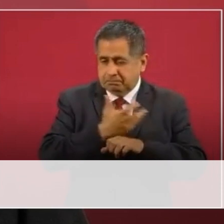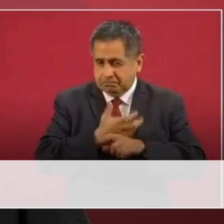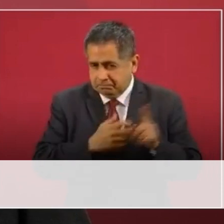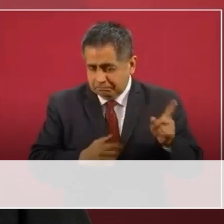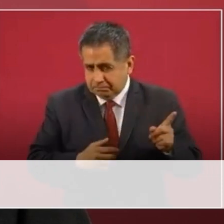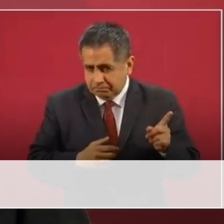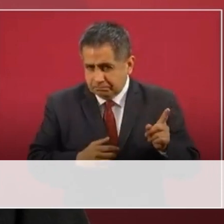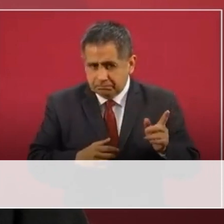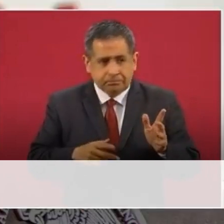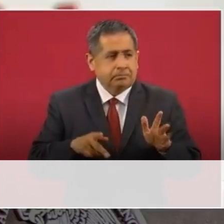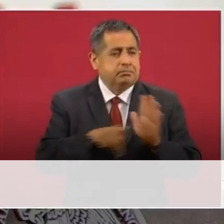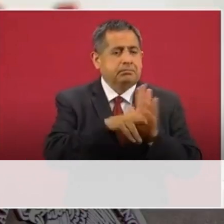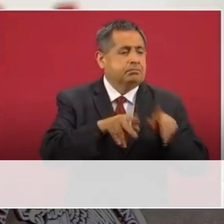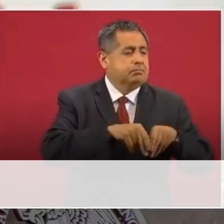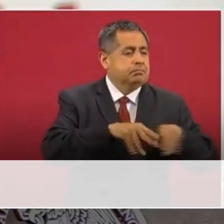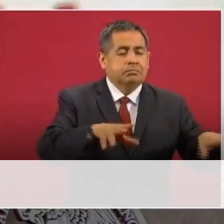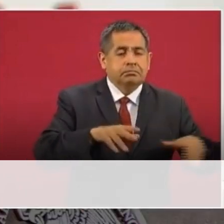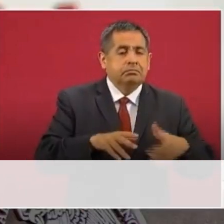de la prensa libre,